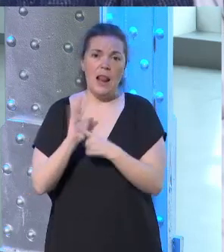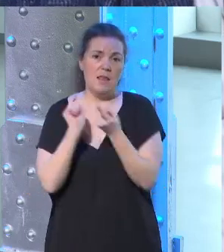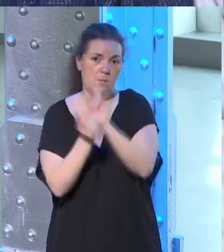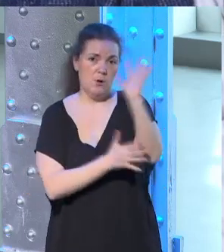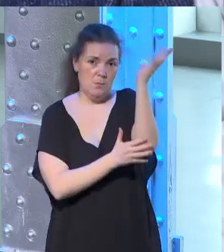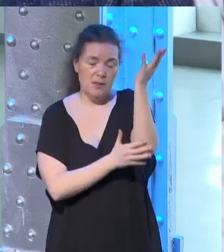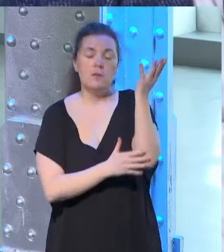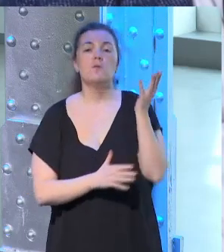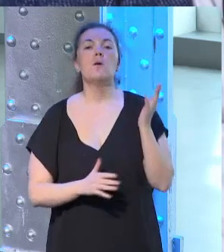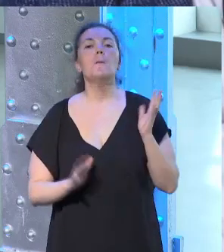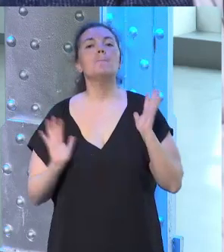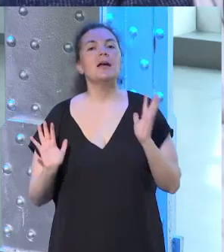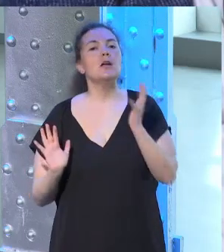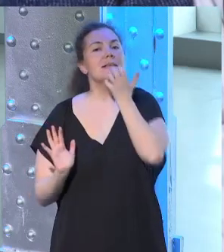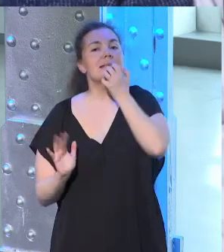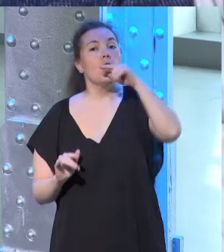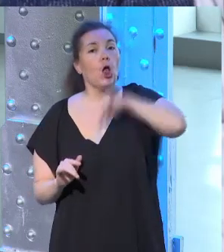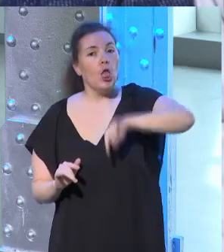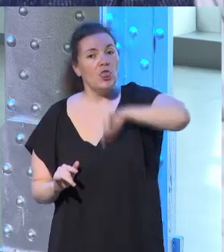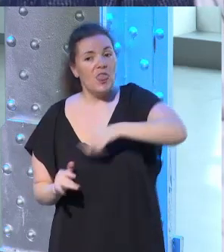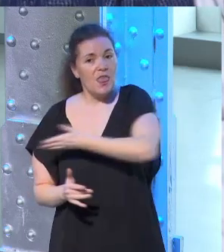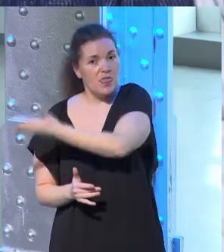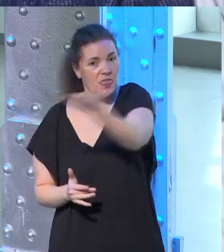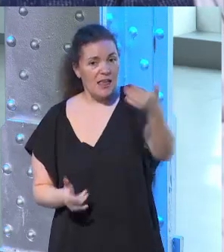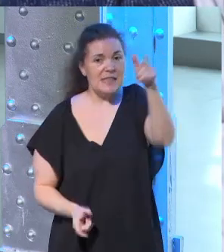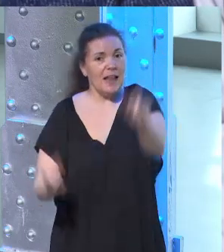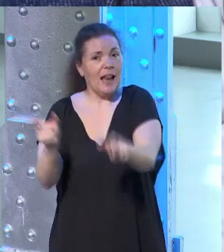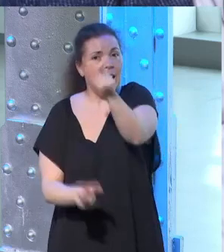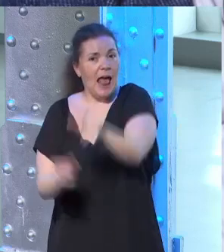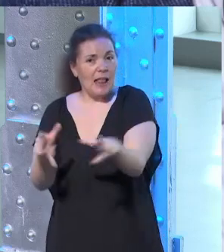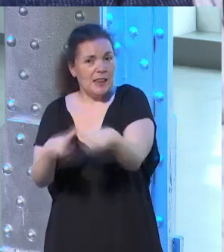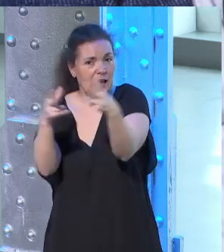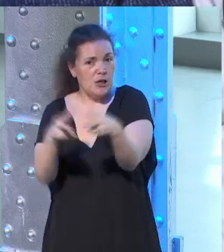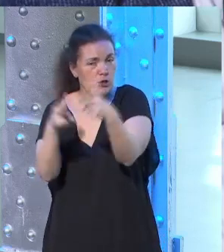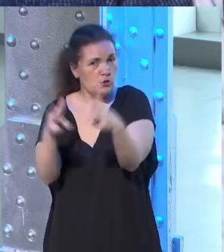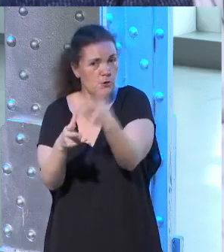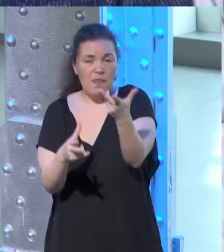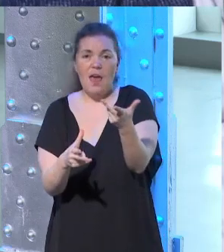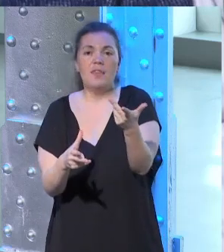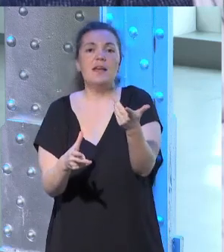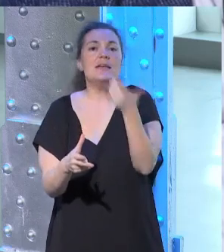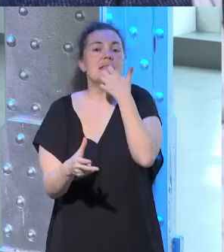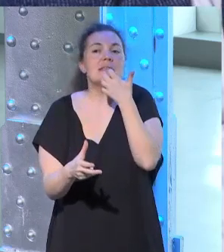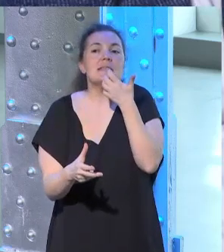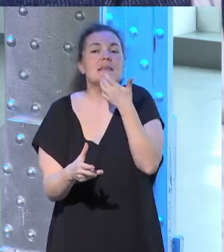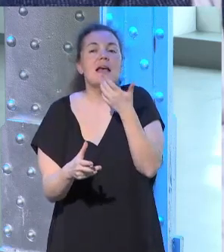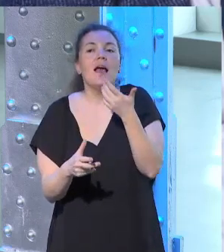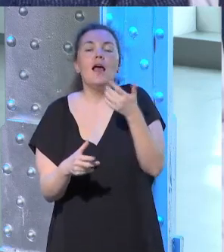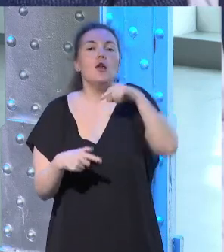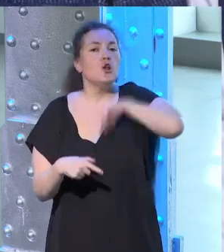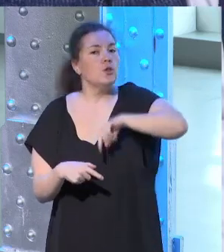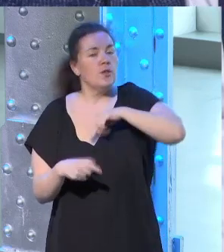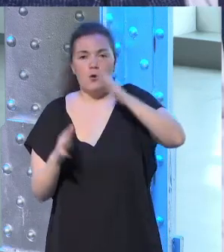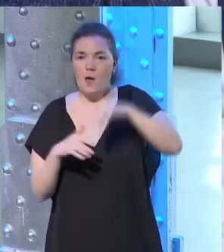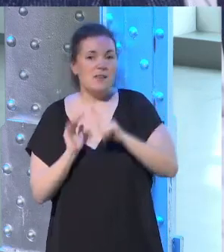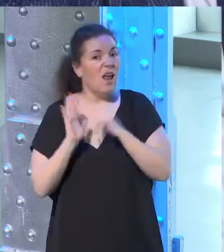climático. Pero sin la conciencia, sin la reacción por parte de la sociedad, de los ciudadanos, y esto es una opinión mía, esta ley de cambio